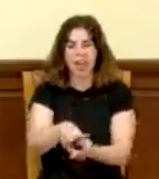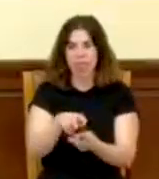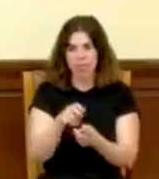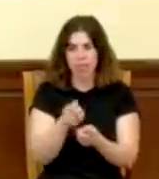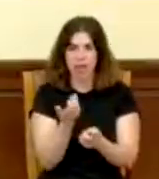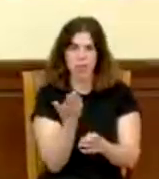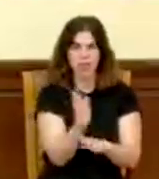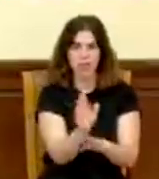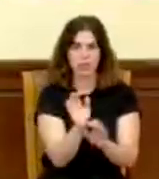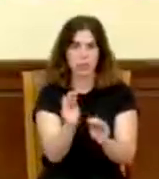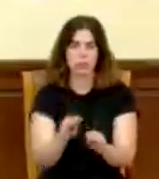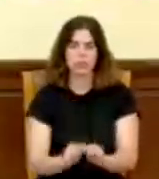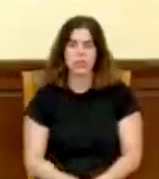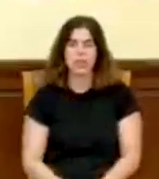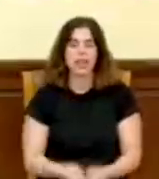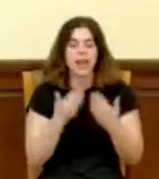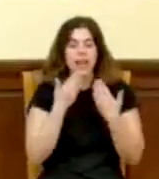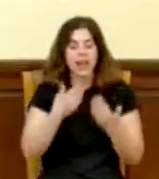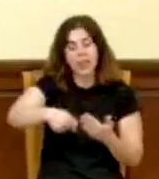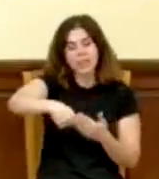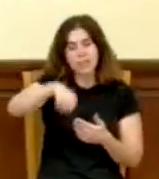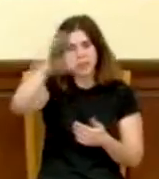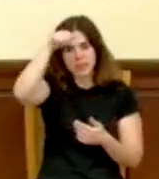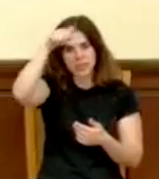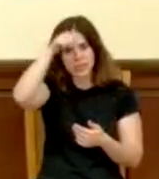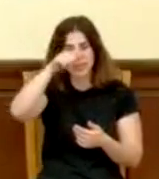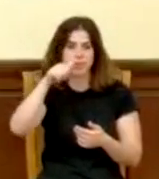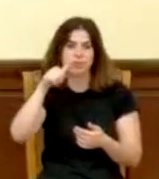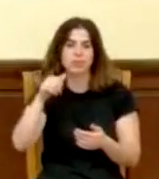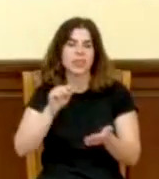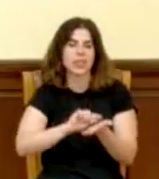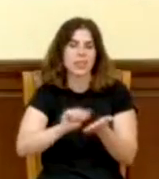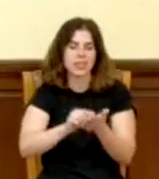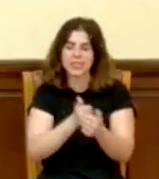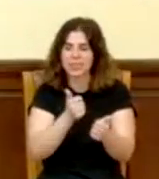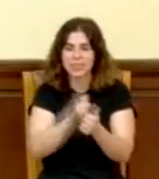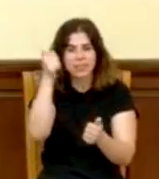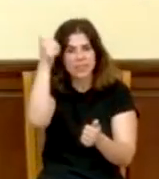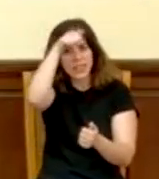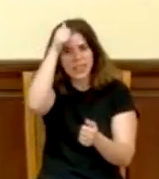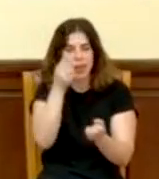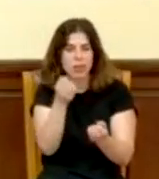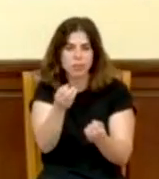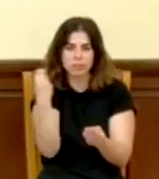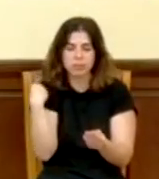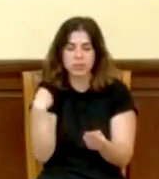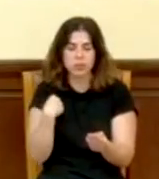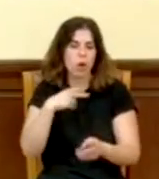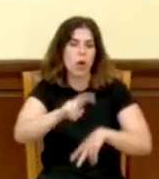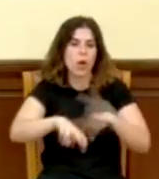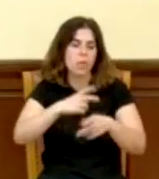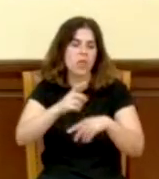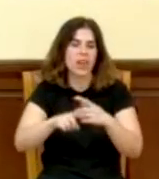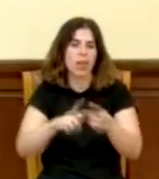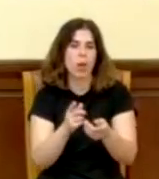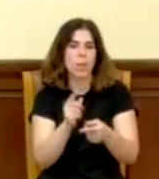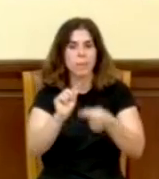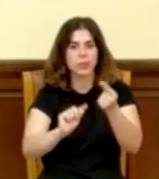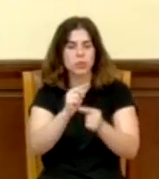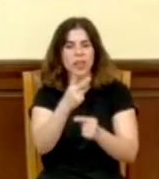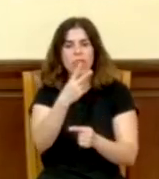Gracias, señor presidente. Pues como ha reiterado el secretario, estamos hablando de una modificación presupuestaria por importe de